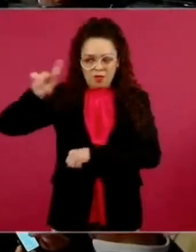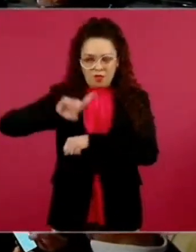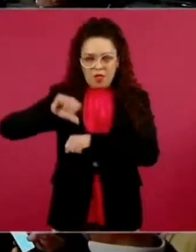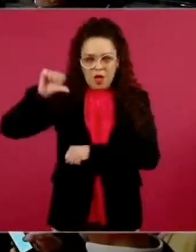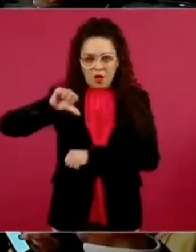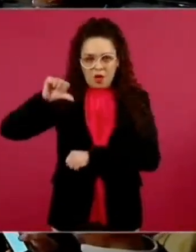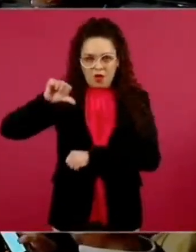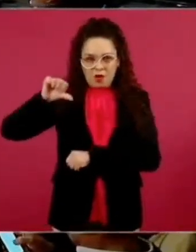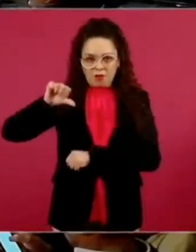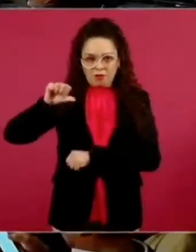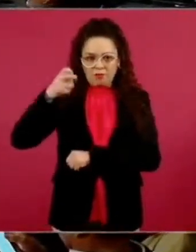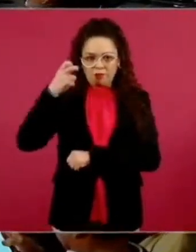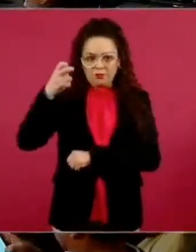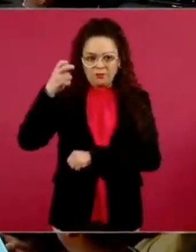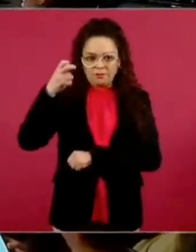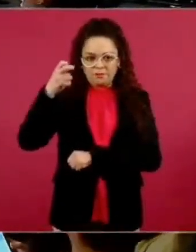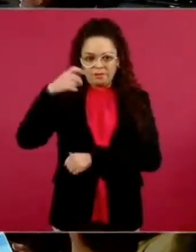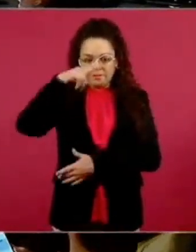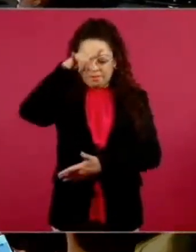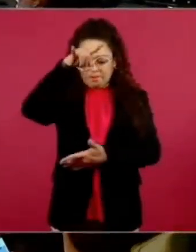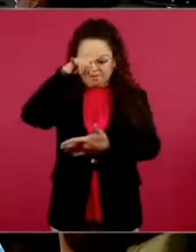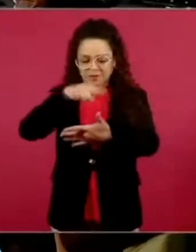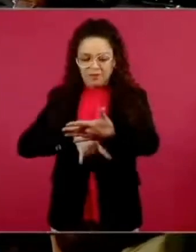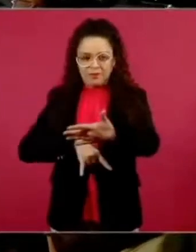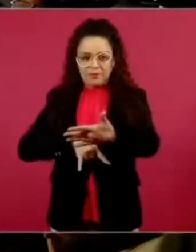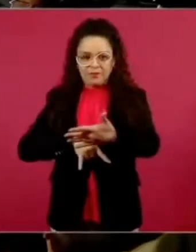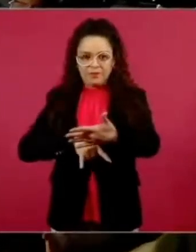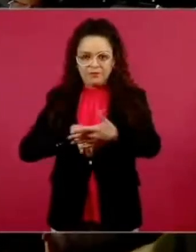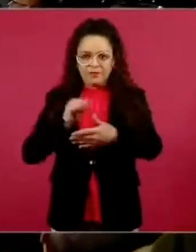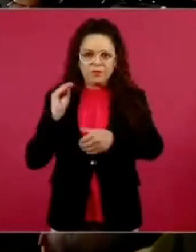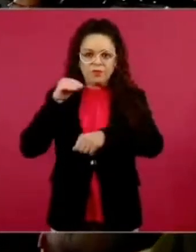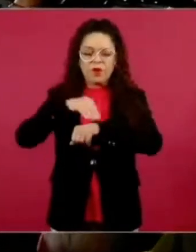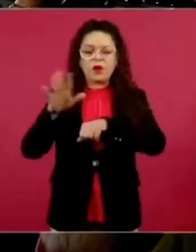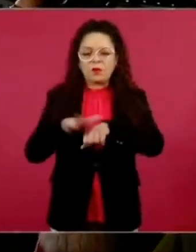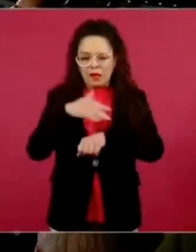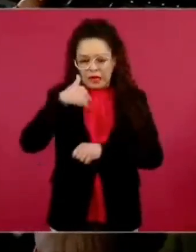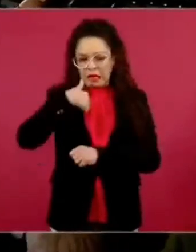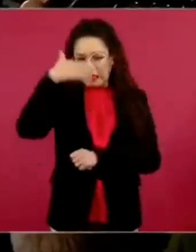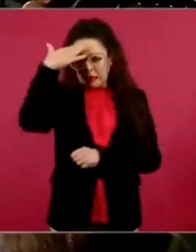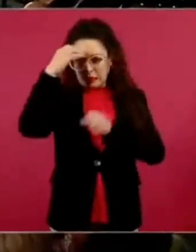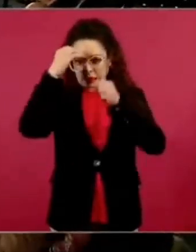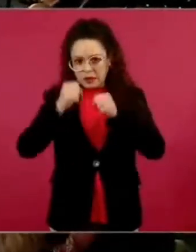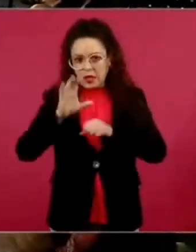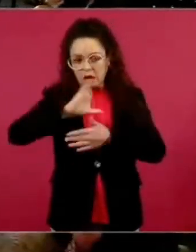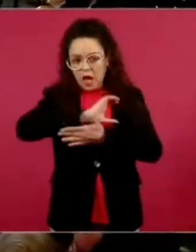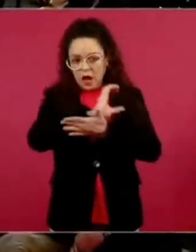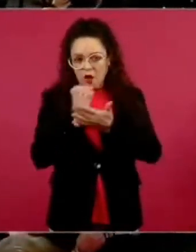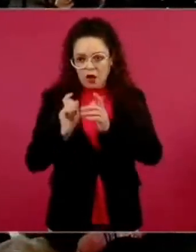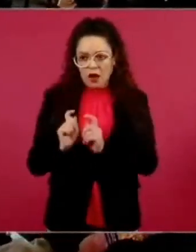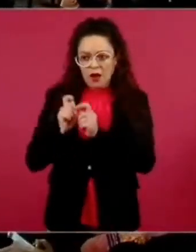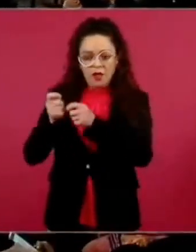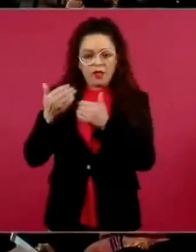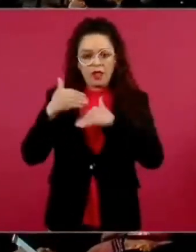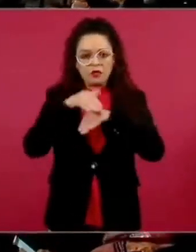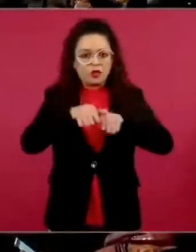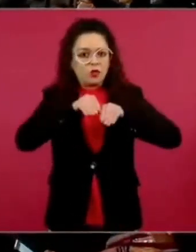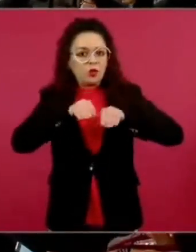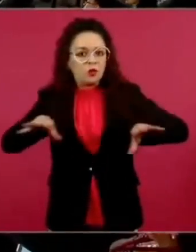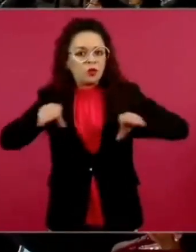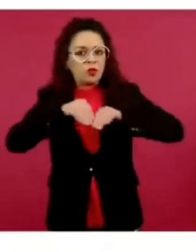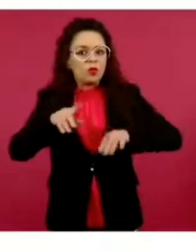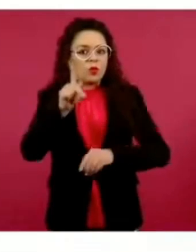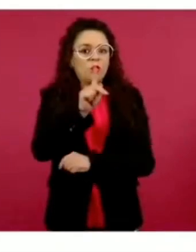recibió un convenio de publicidad. Es que en estos